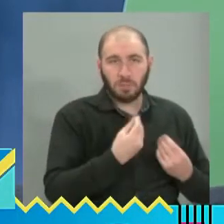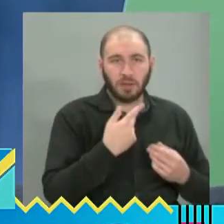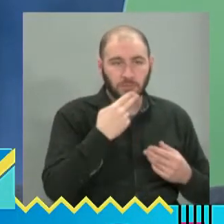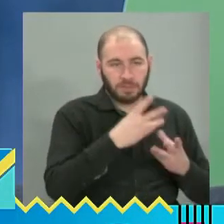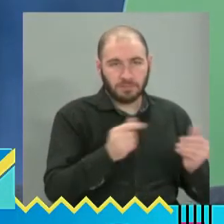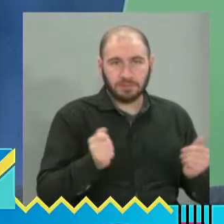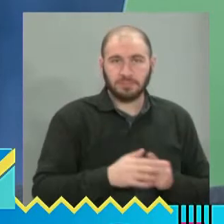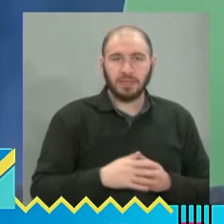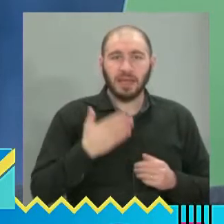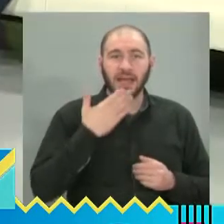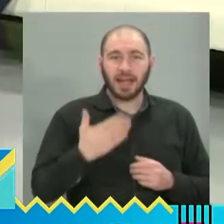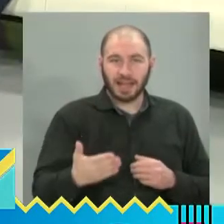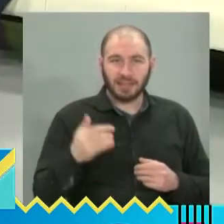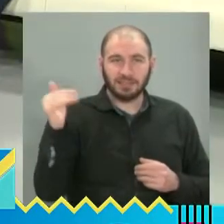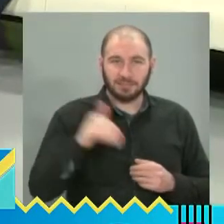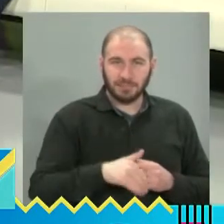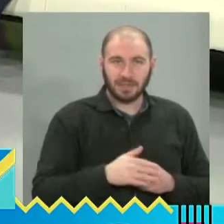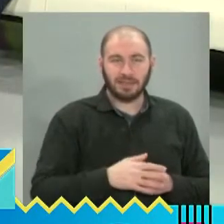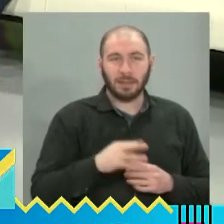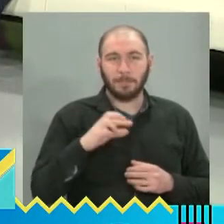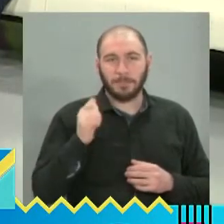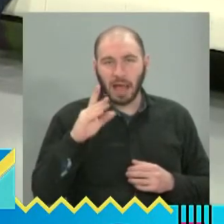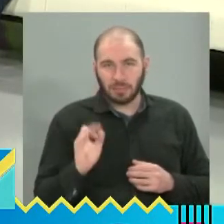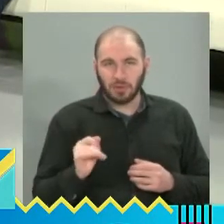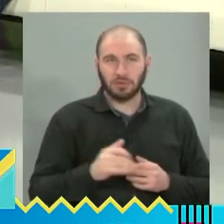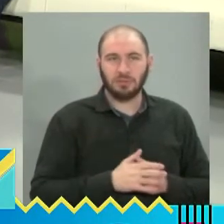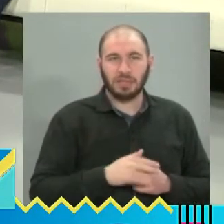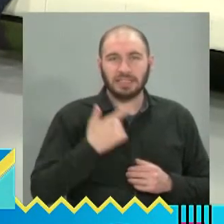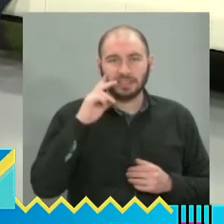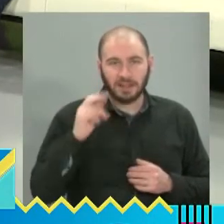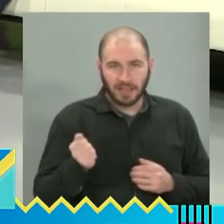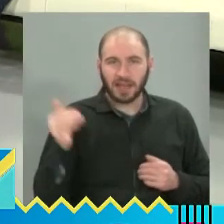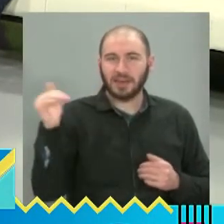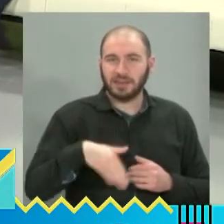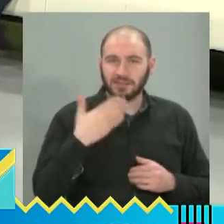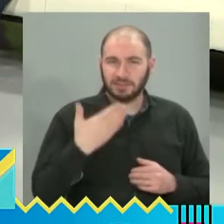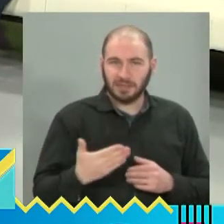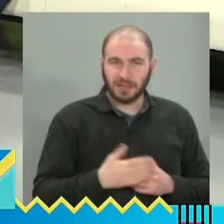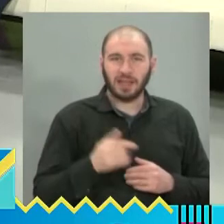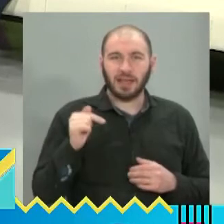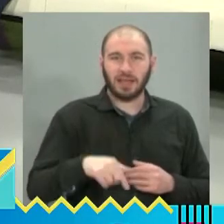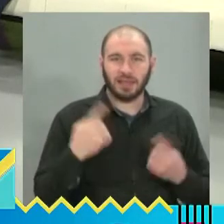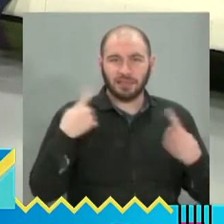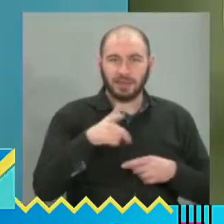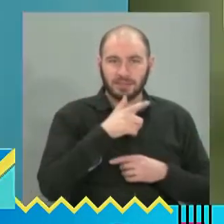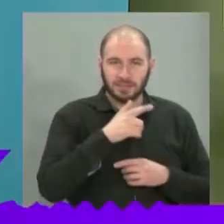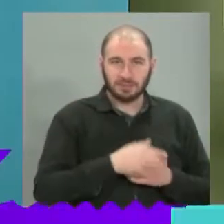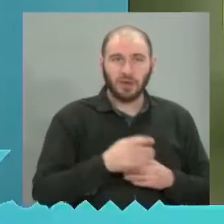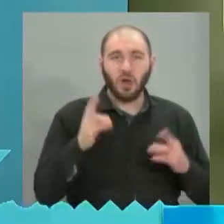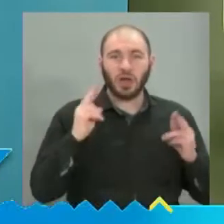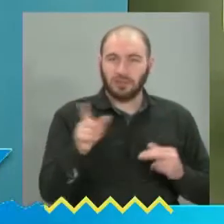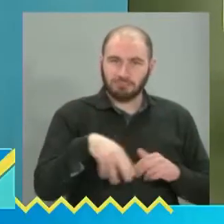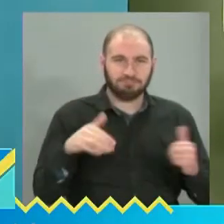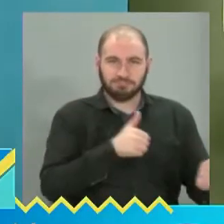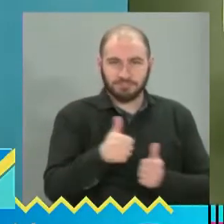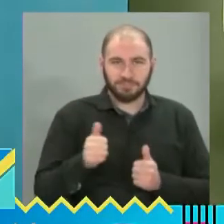fumar. Sergio, muchísimas gracias por haber estado presente. Pablo, muchas gracias. Silvia, muchas gracias por haber estado presente también en Distintos Parecidos. Espero que la hayan pasado